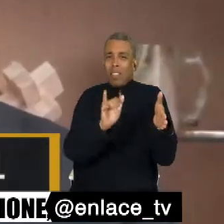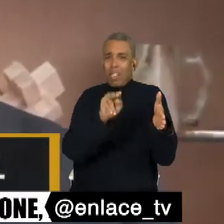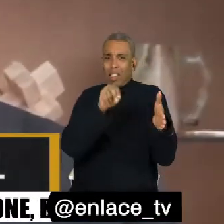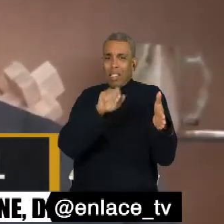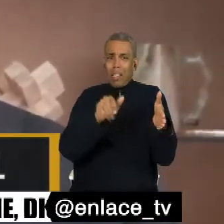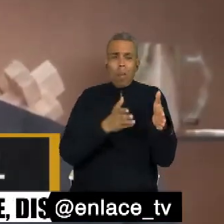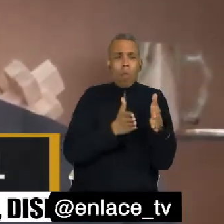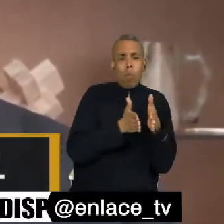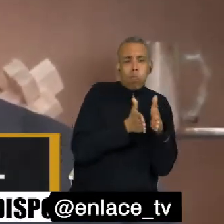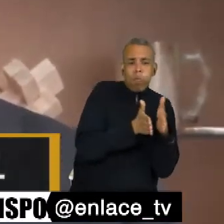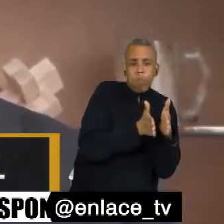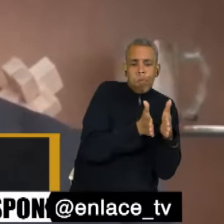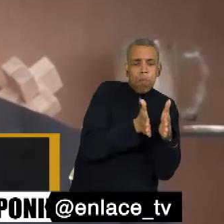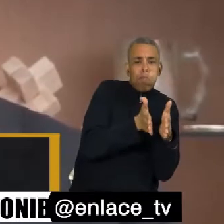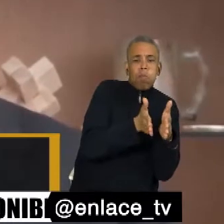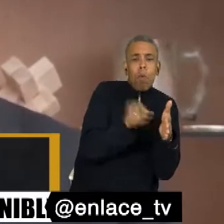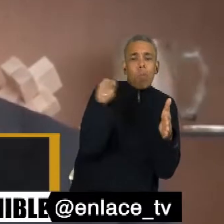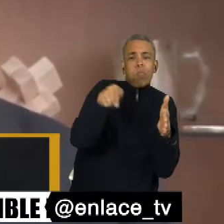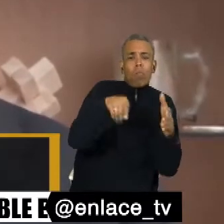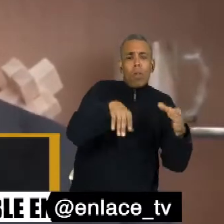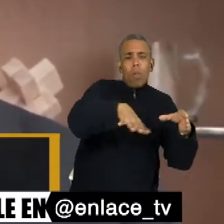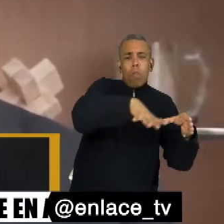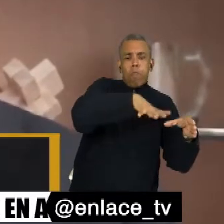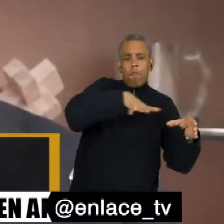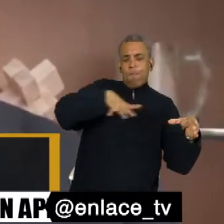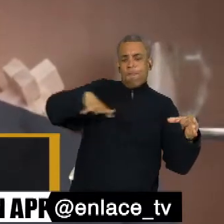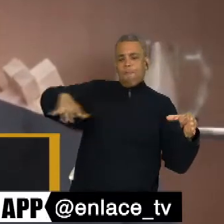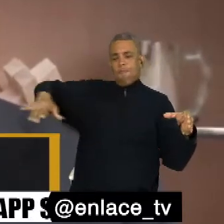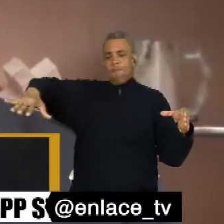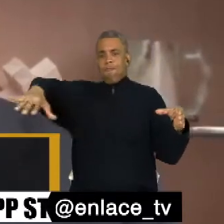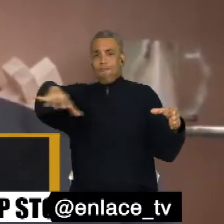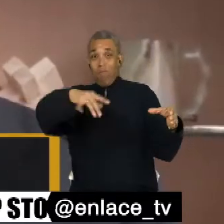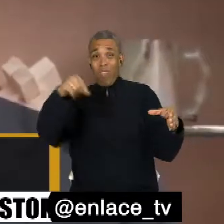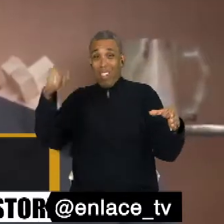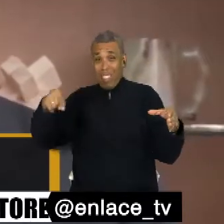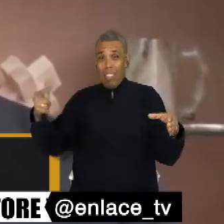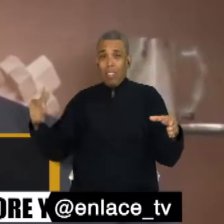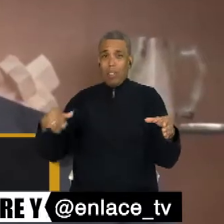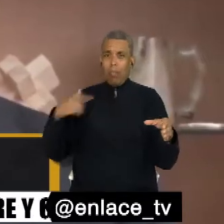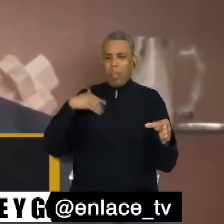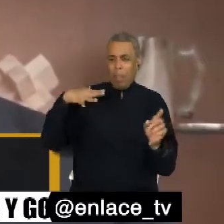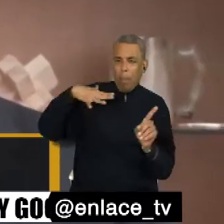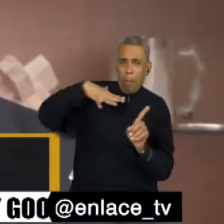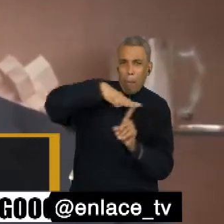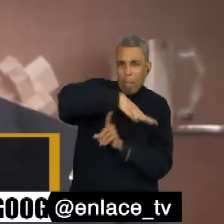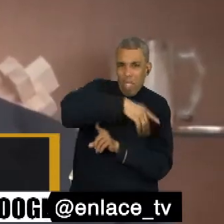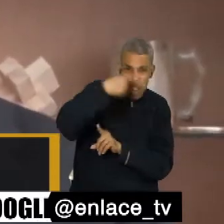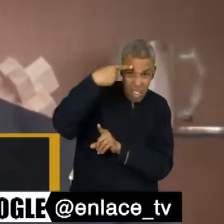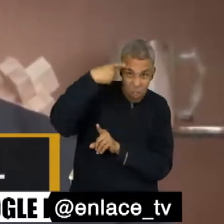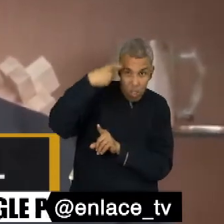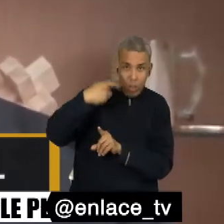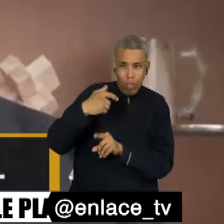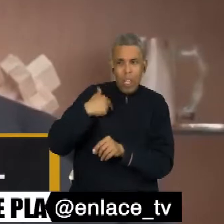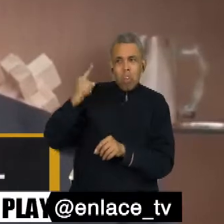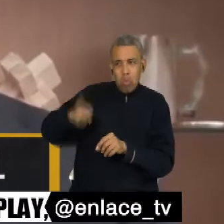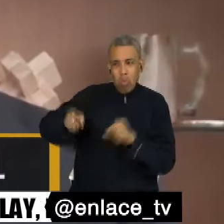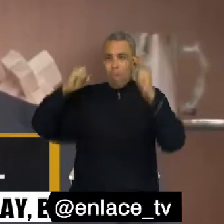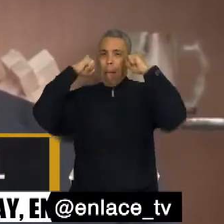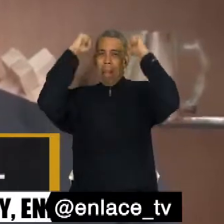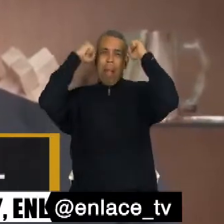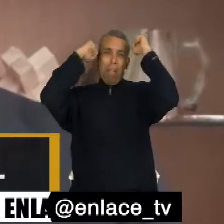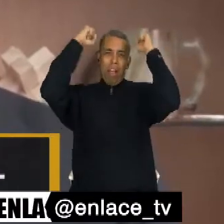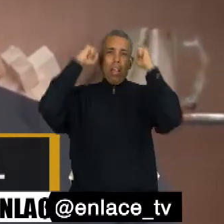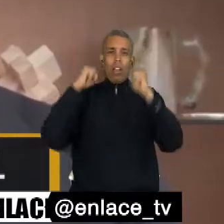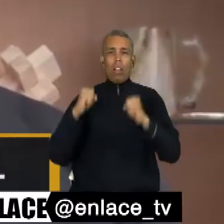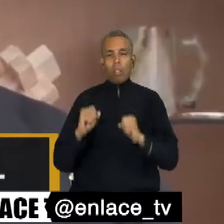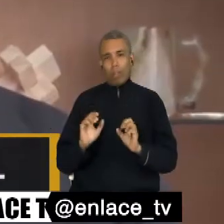está amenazado por un reguero de petróleo provocado por hechos vandálicos en el corregimiento del centro, y de otra parte el